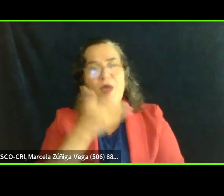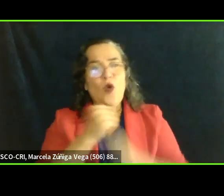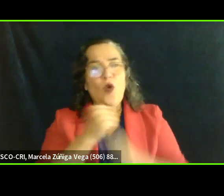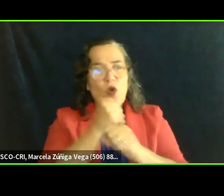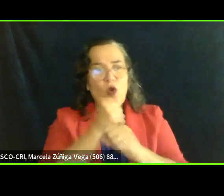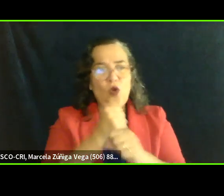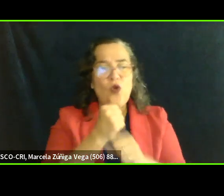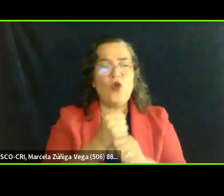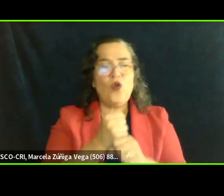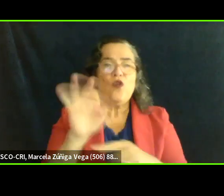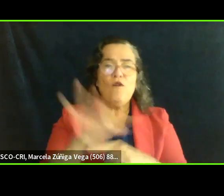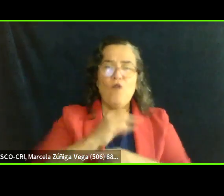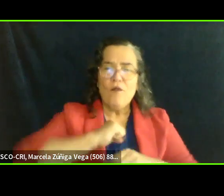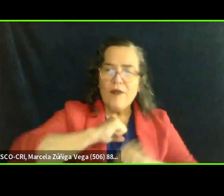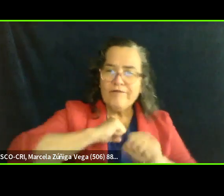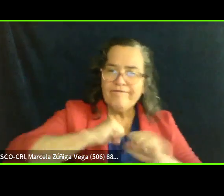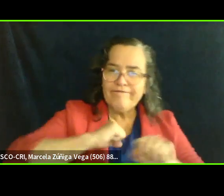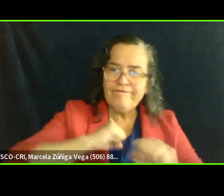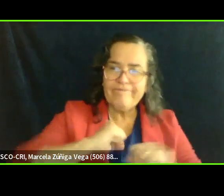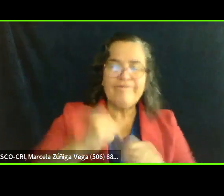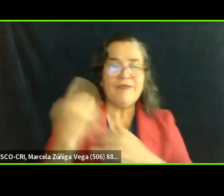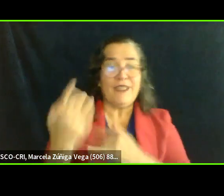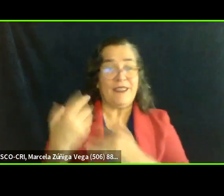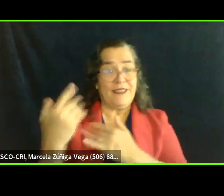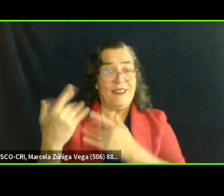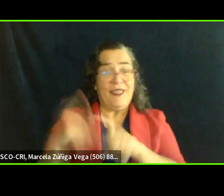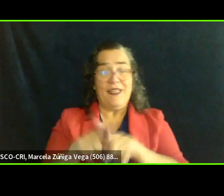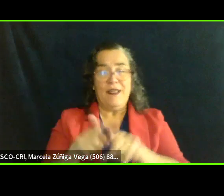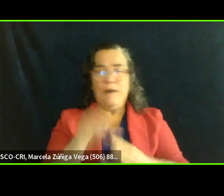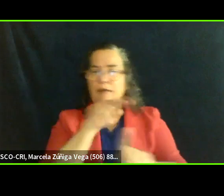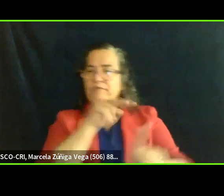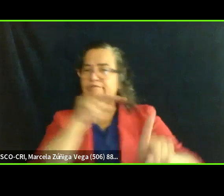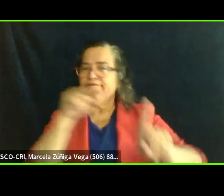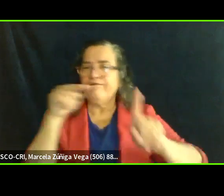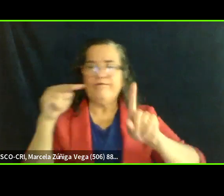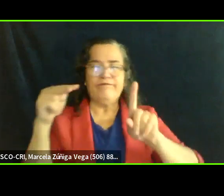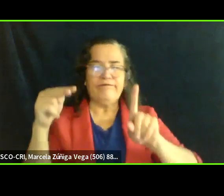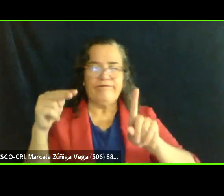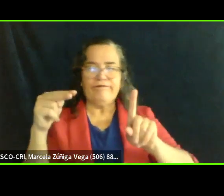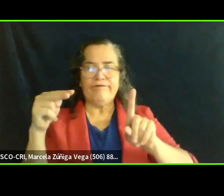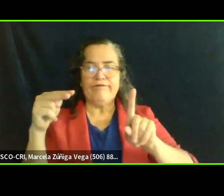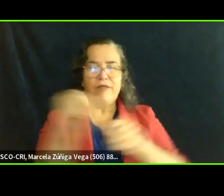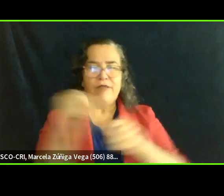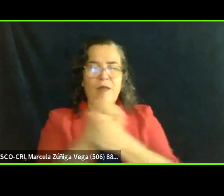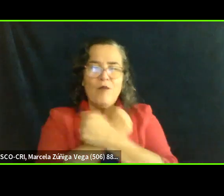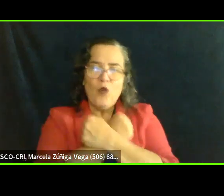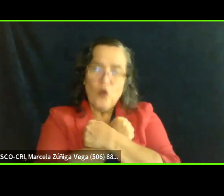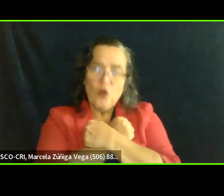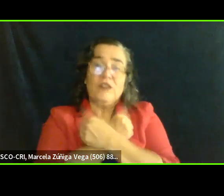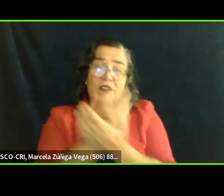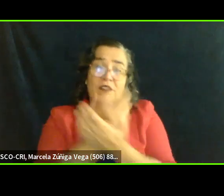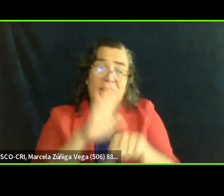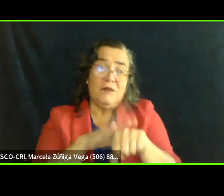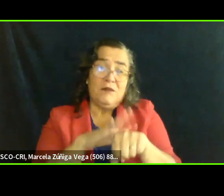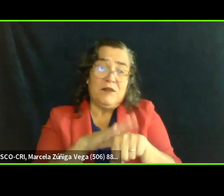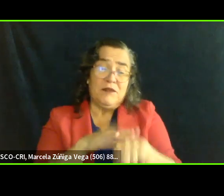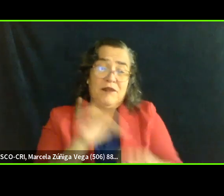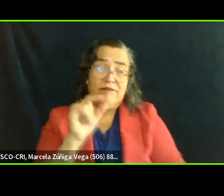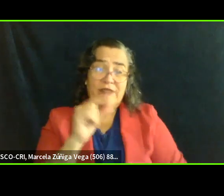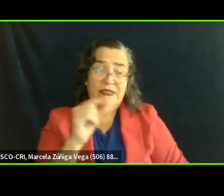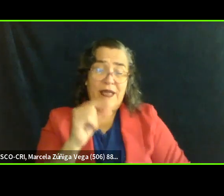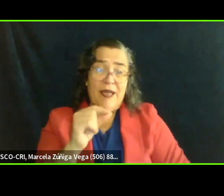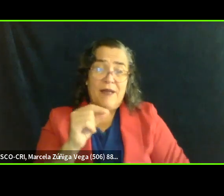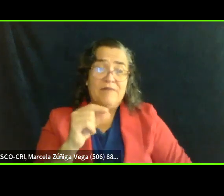tesonera, esperanzadora y también diría yo con una mirada, pues amorosa, si me permiten esa